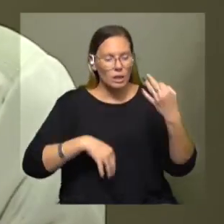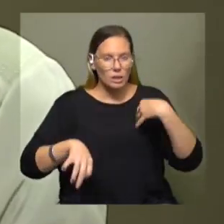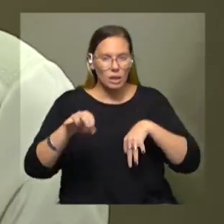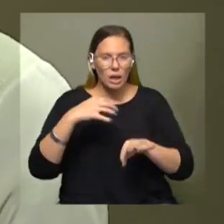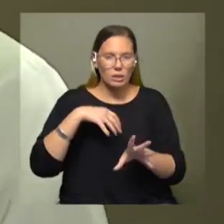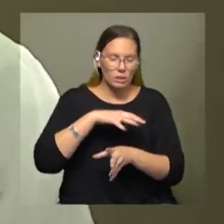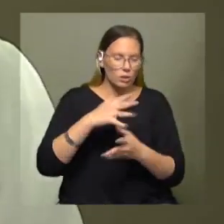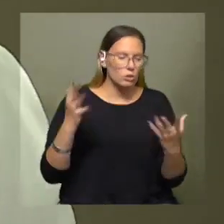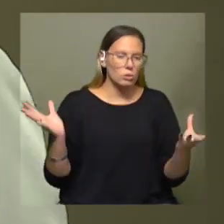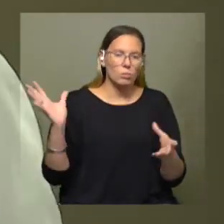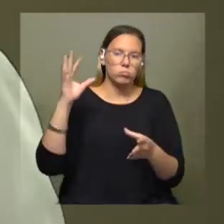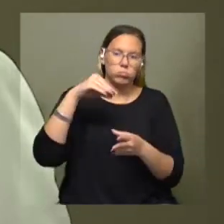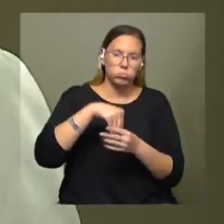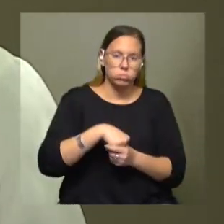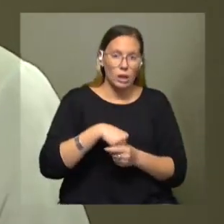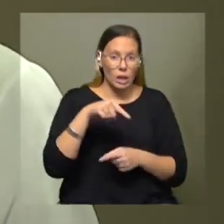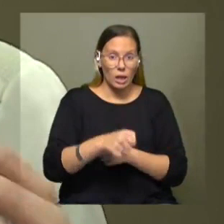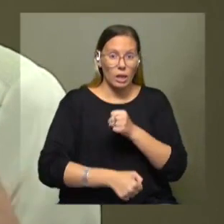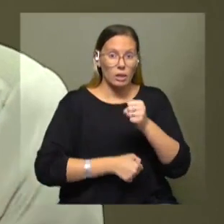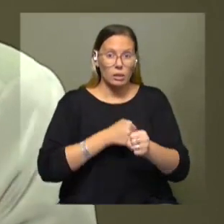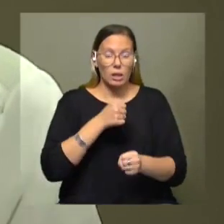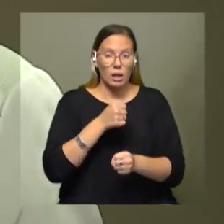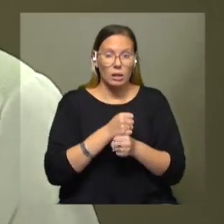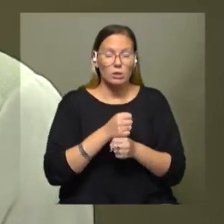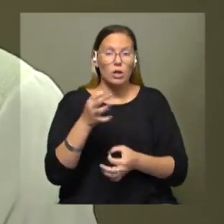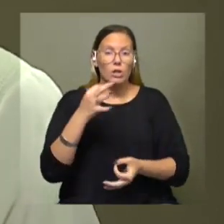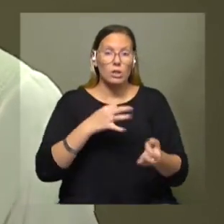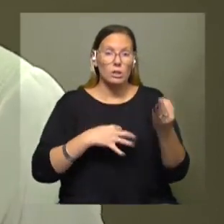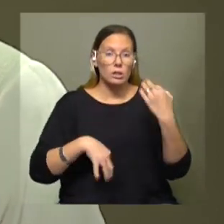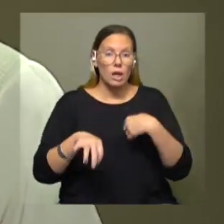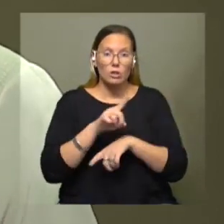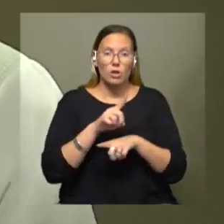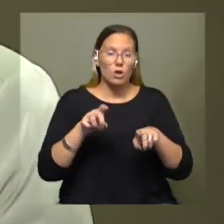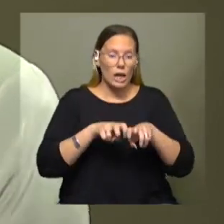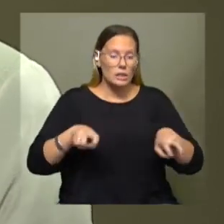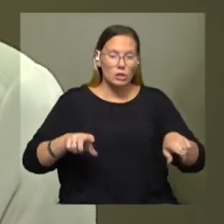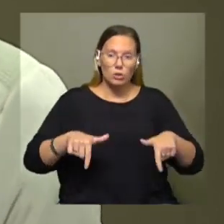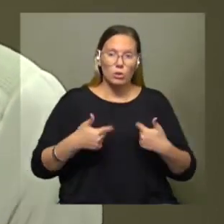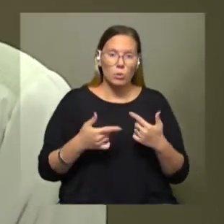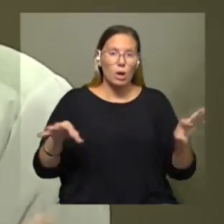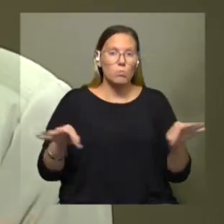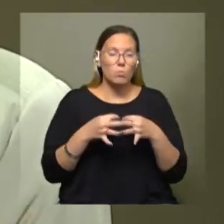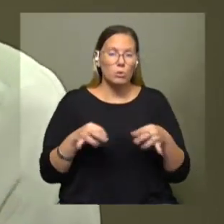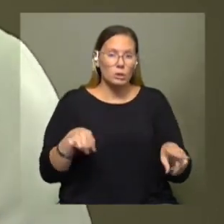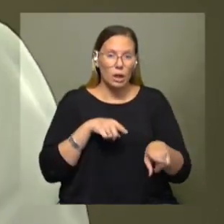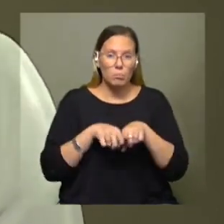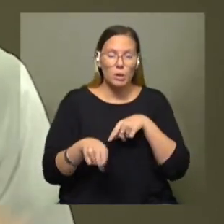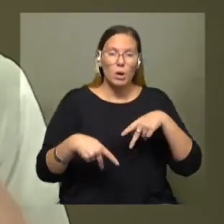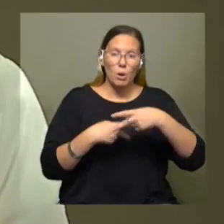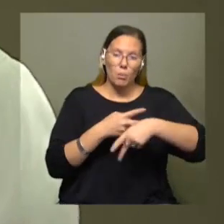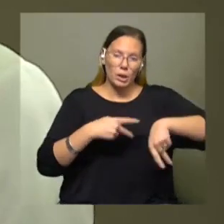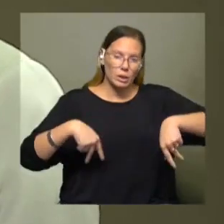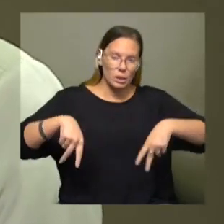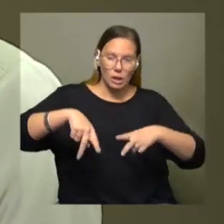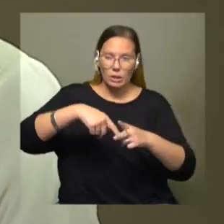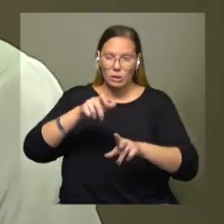esas disciplinas. Para este año se van a encontrar con un teatro sin butacas, va a haber música en vivo, van a haber bailarines desplazándose entre